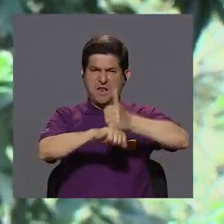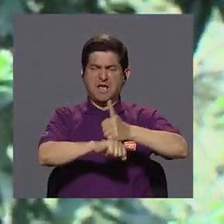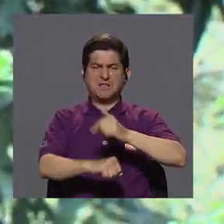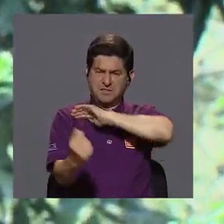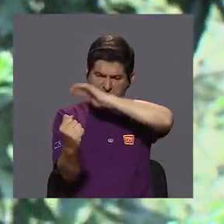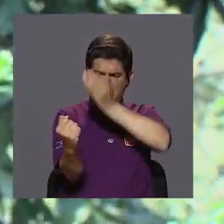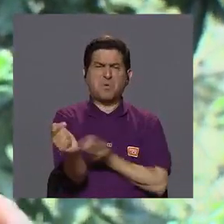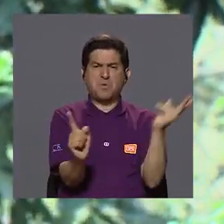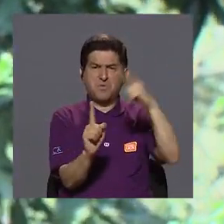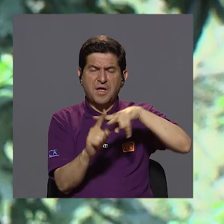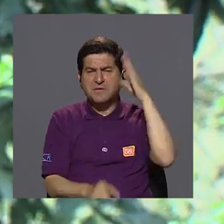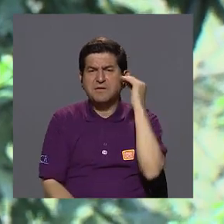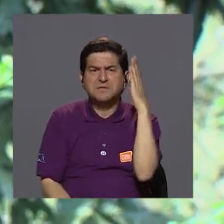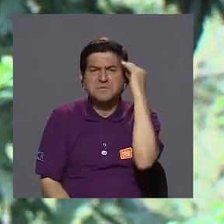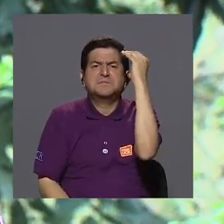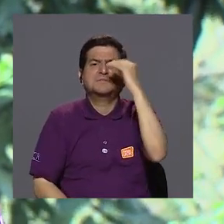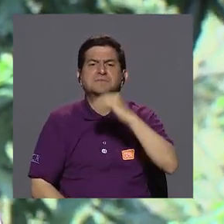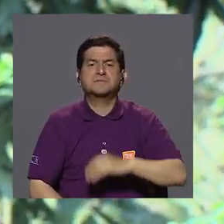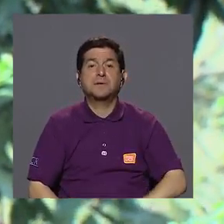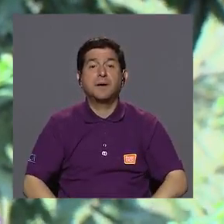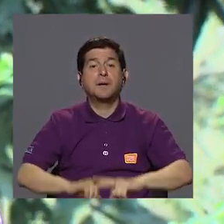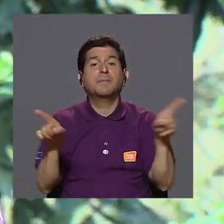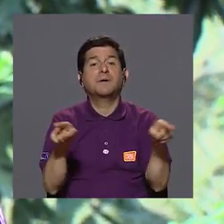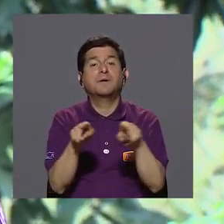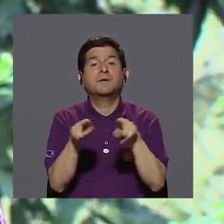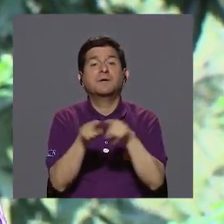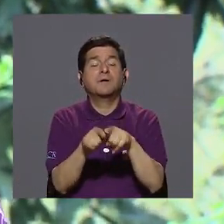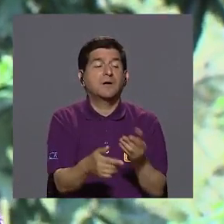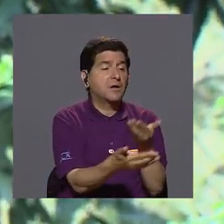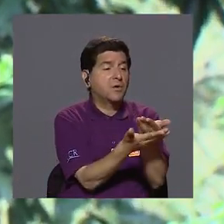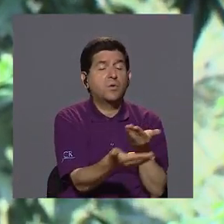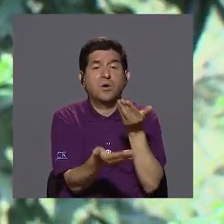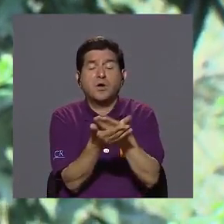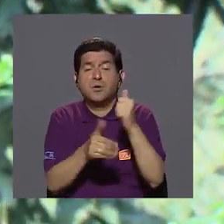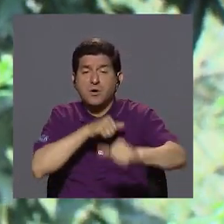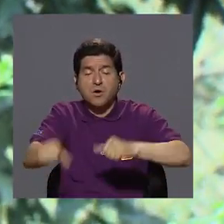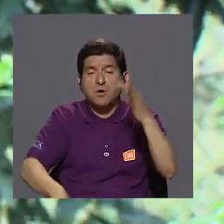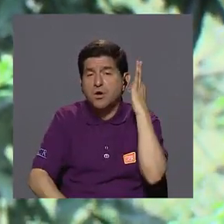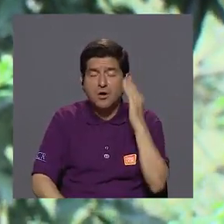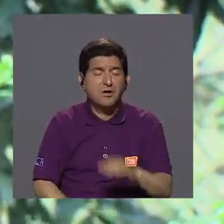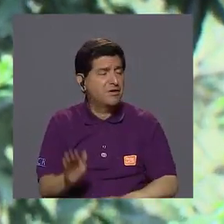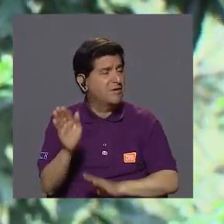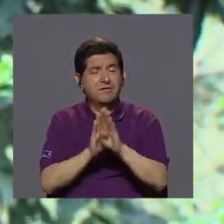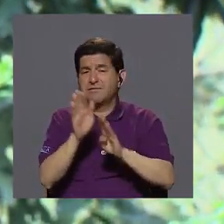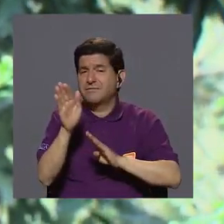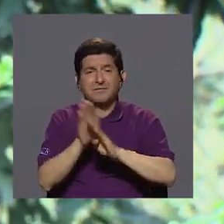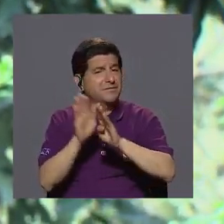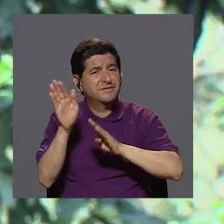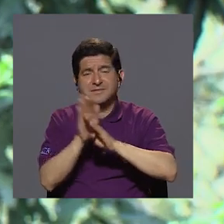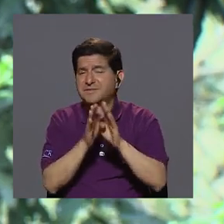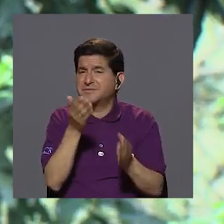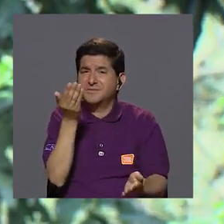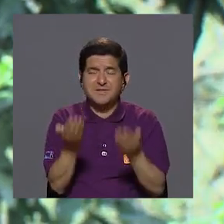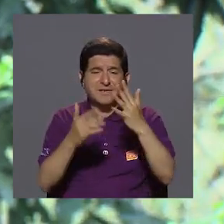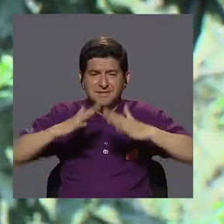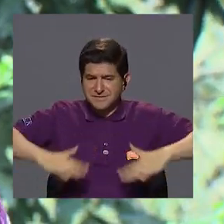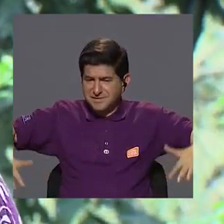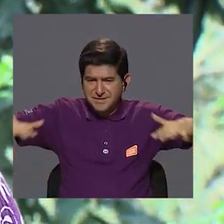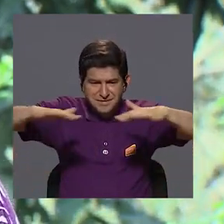hacer diferente, me voy a empoderar de esta experiencia. Pero además también desde las propuestas feministas no hemos desarrollado